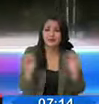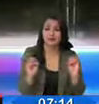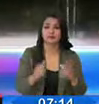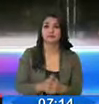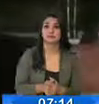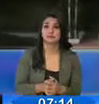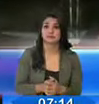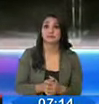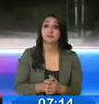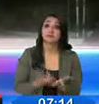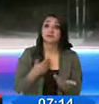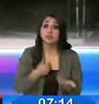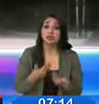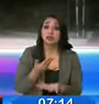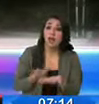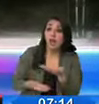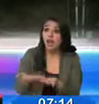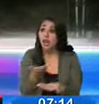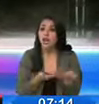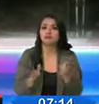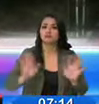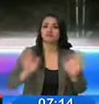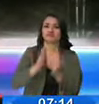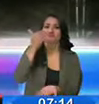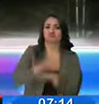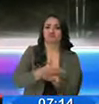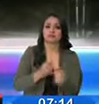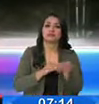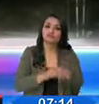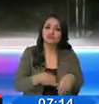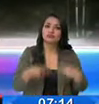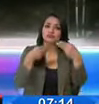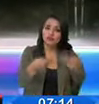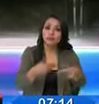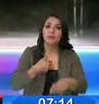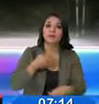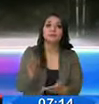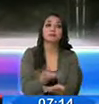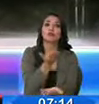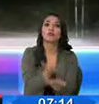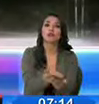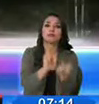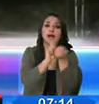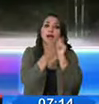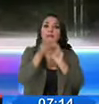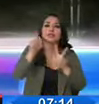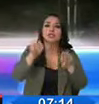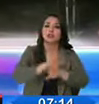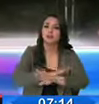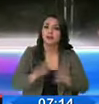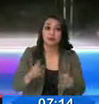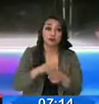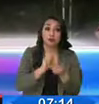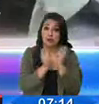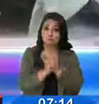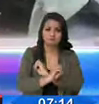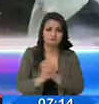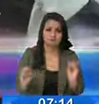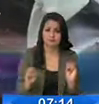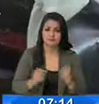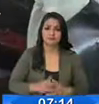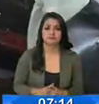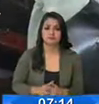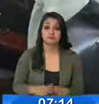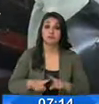es negociable, nosotros presentamos la moción, jurídicamente nos corresponde a nosotros modificarla o no, no la vamos a modificar.